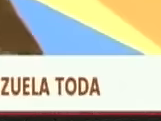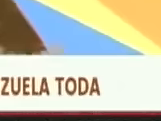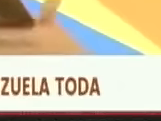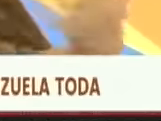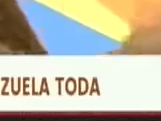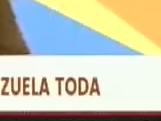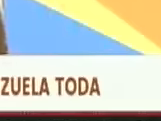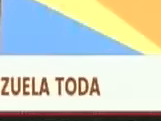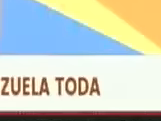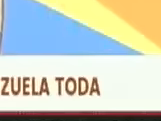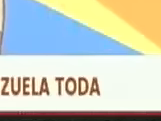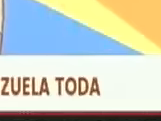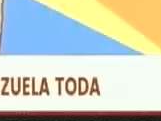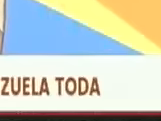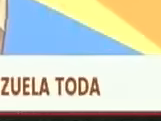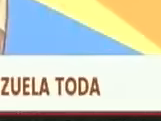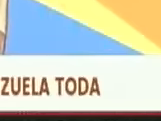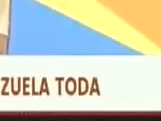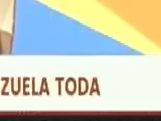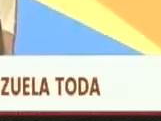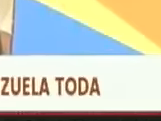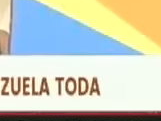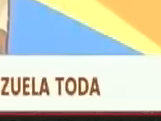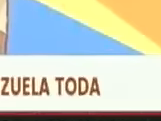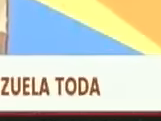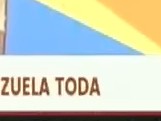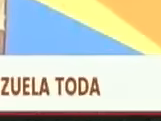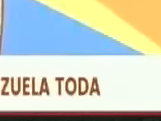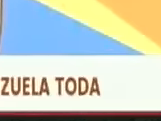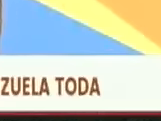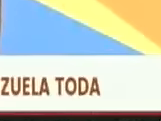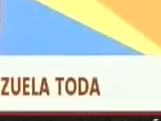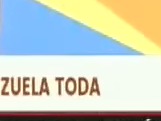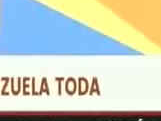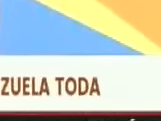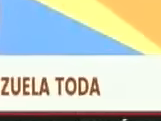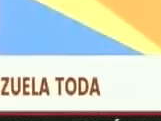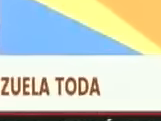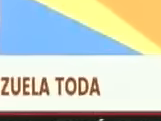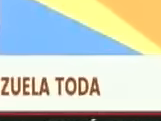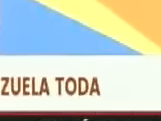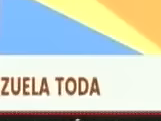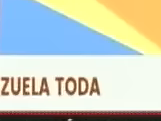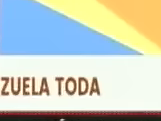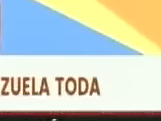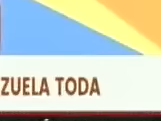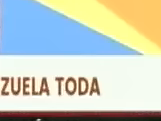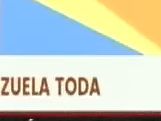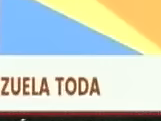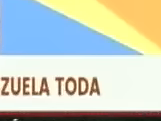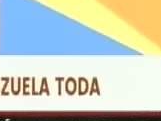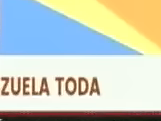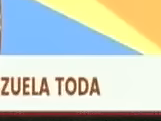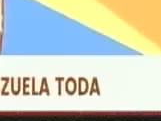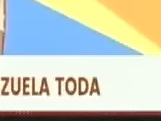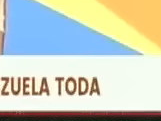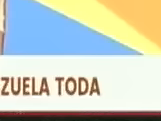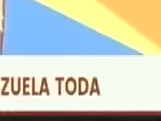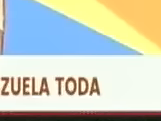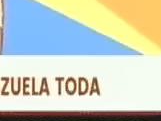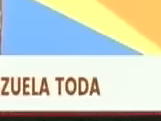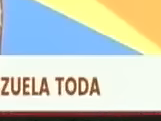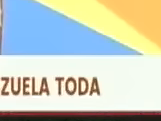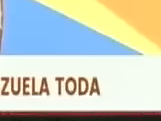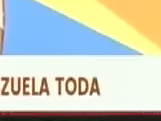ven Incluso como un elefante como una elefanta y que lo abrazan y lo bendicen además con su ternura con su